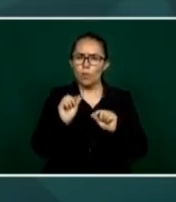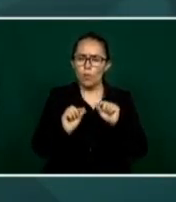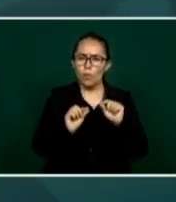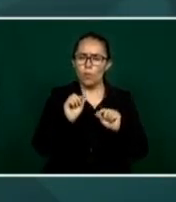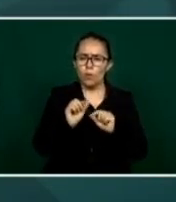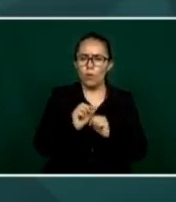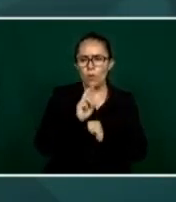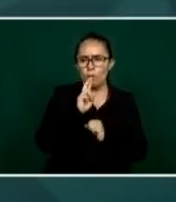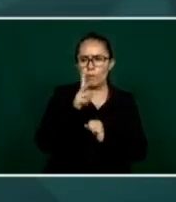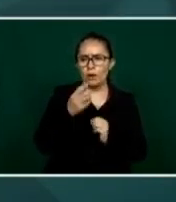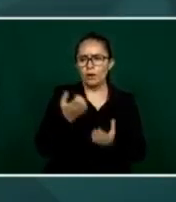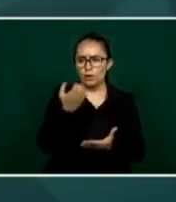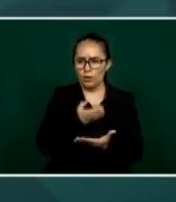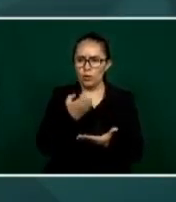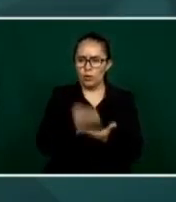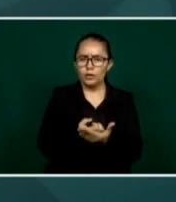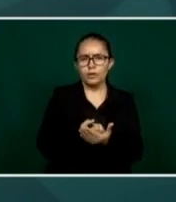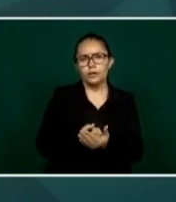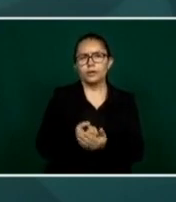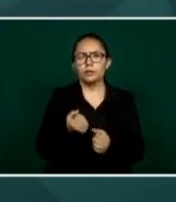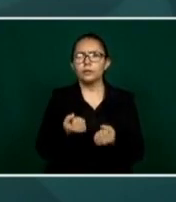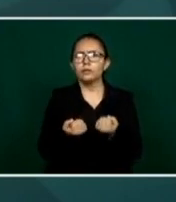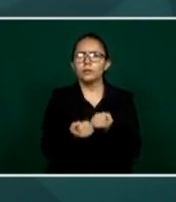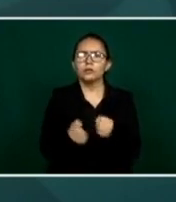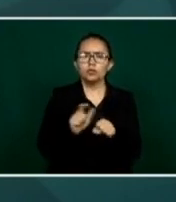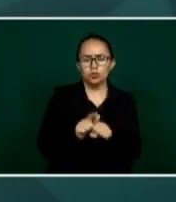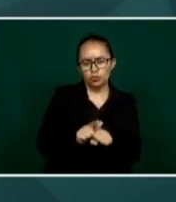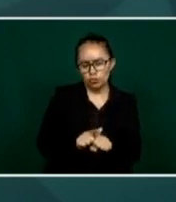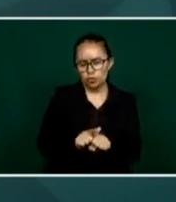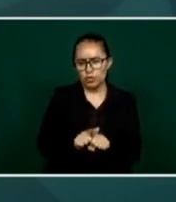situación económica y social del pueblo de México,